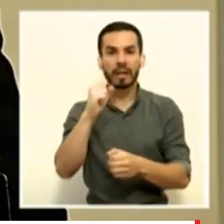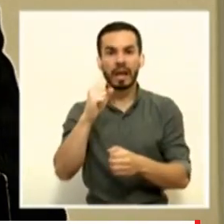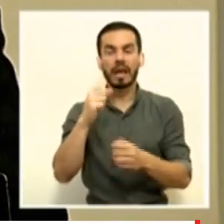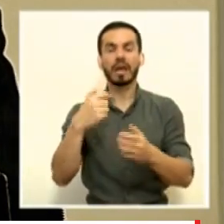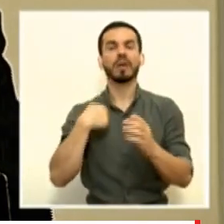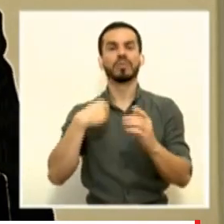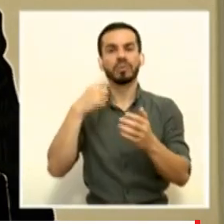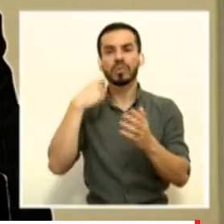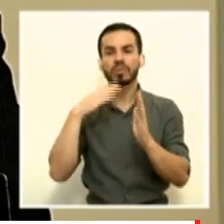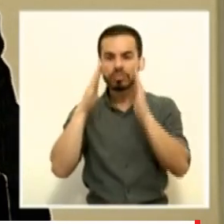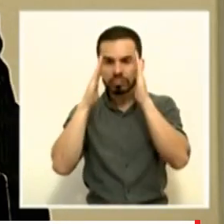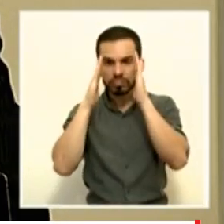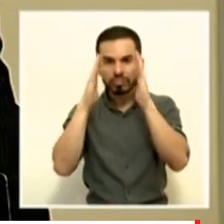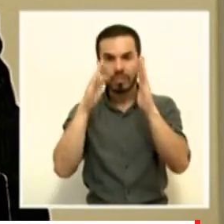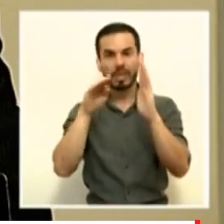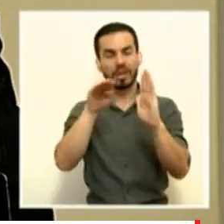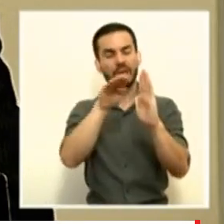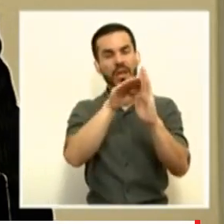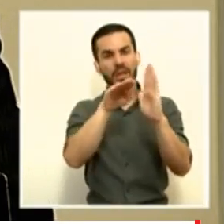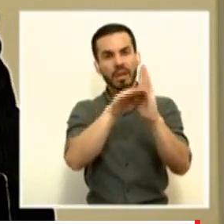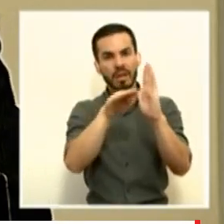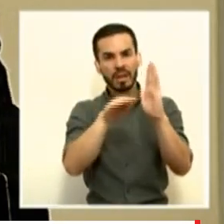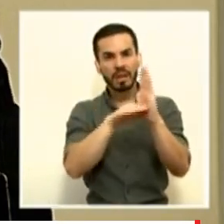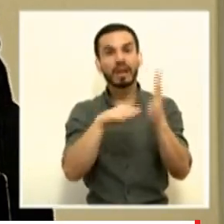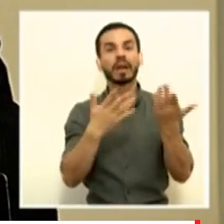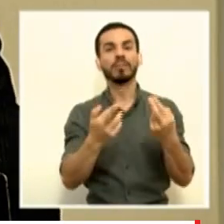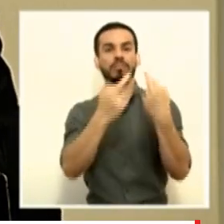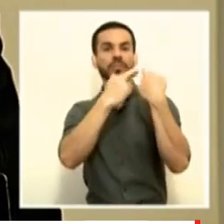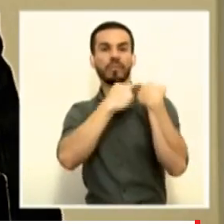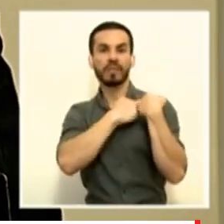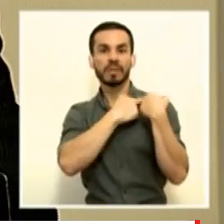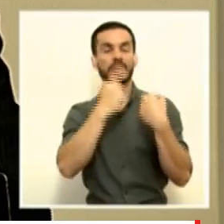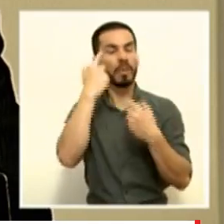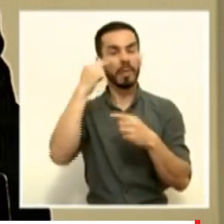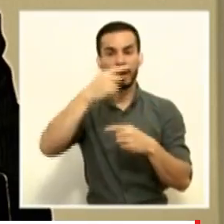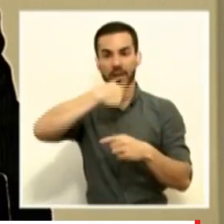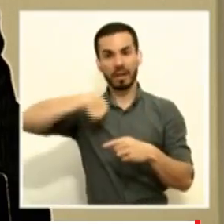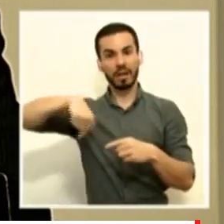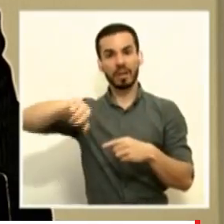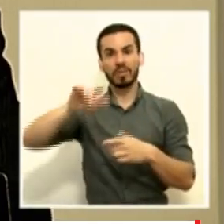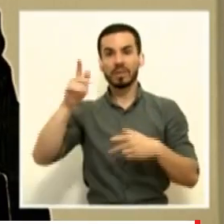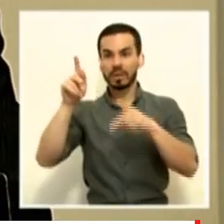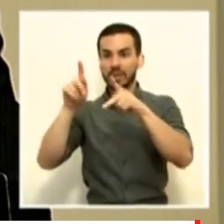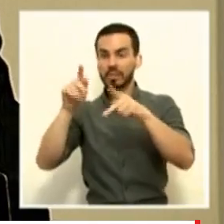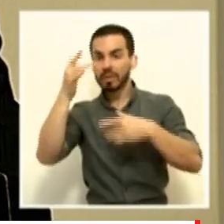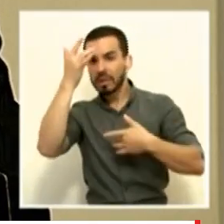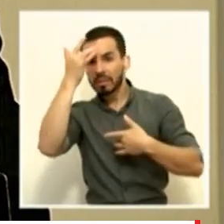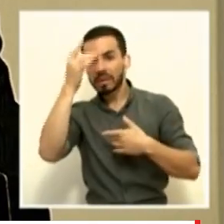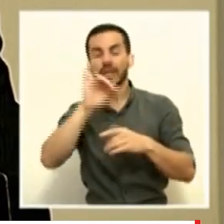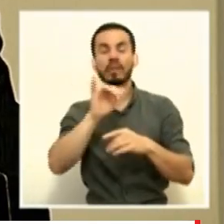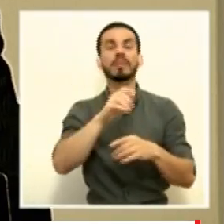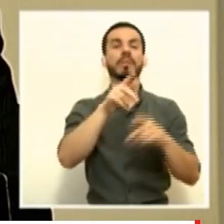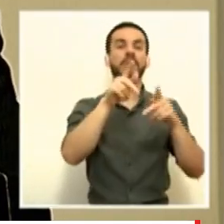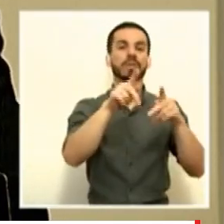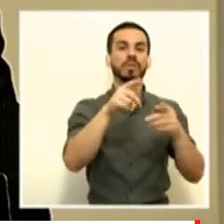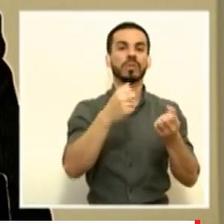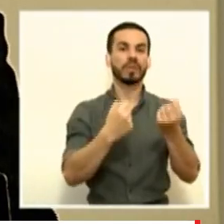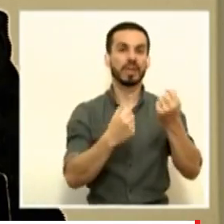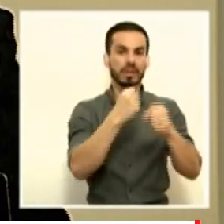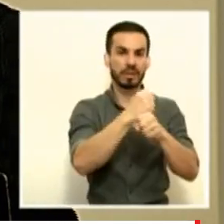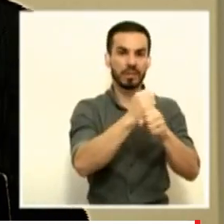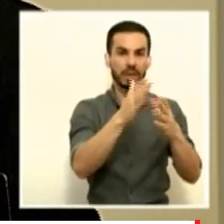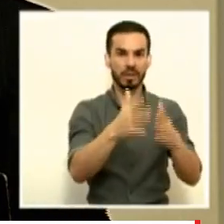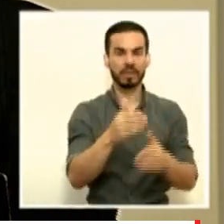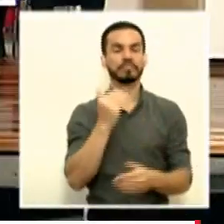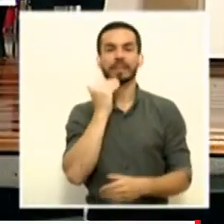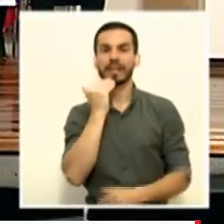bajo los más estrictos principios de responsabilidad, tanto para nuestros pacientes como para nuestros colaboradores. Muchísimas